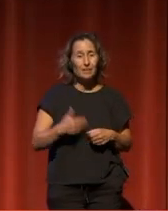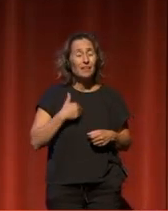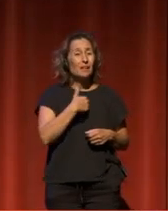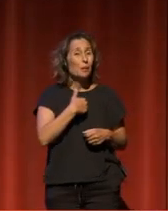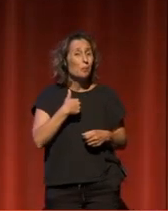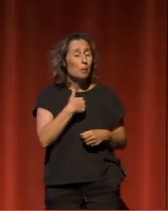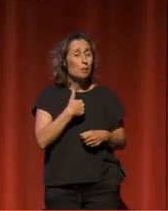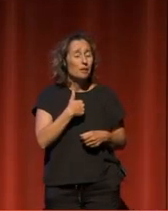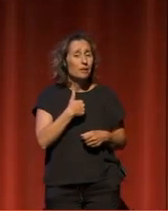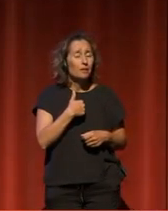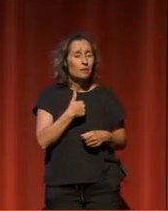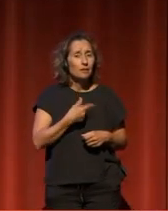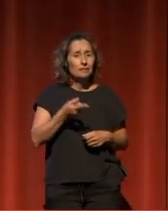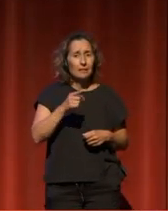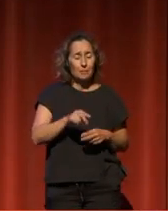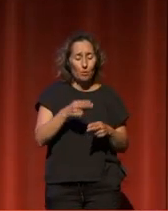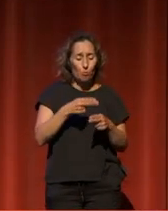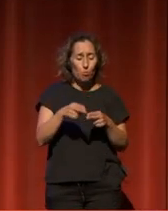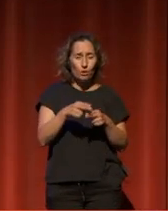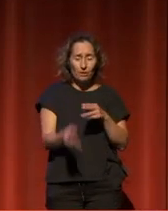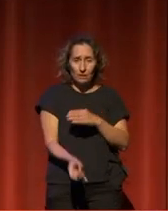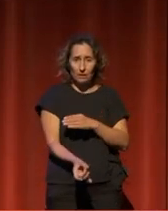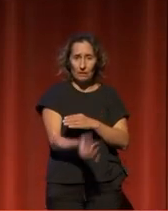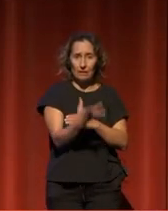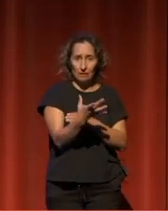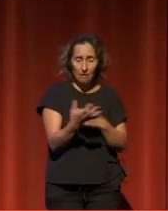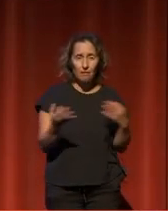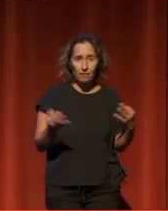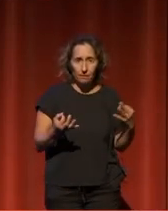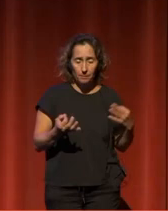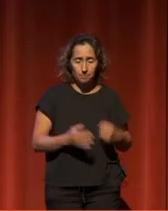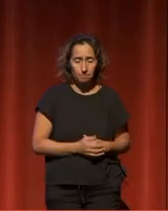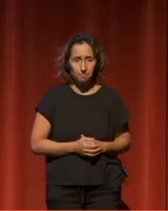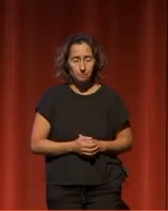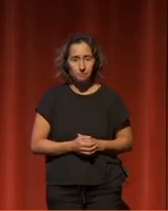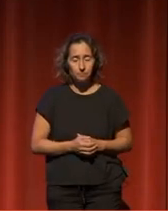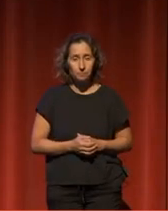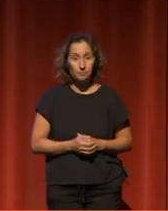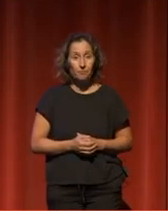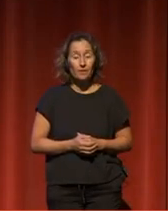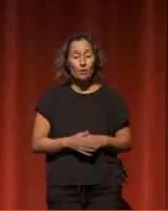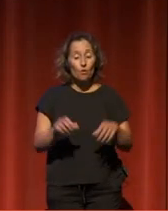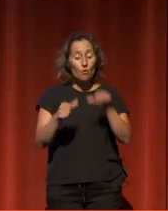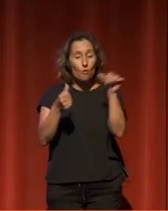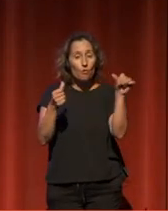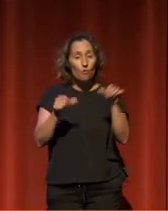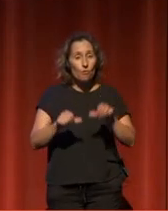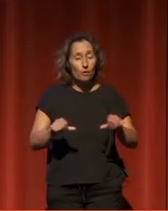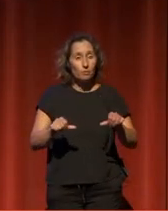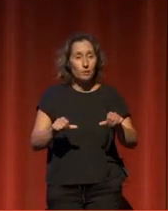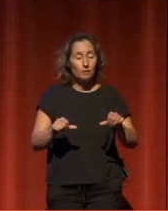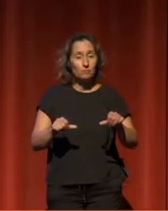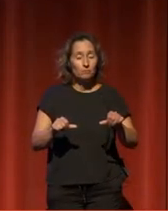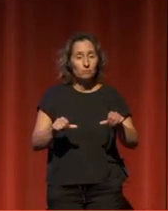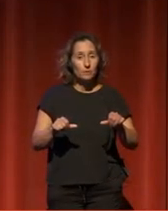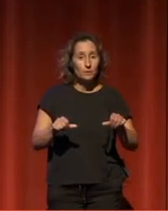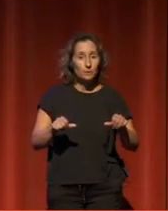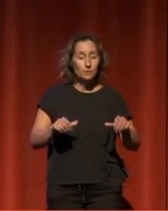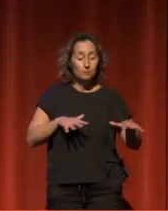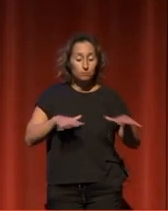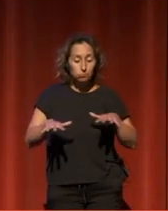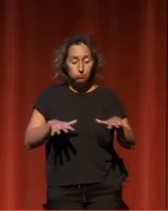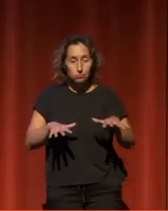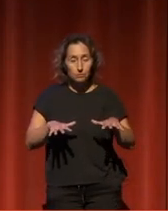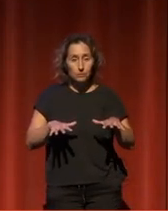importante en la elaboración de políticas y también contribuir de una forma activa en el surgimiento de unos